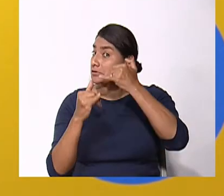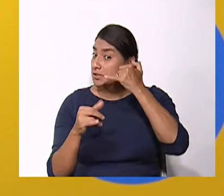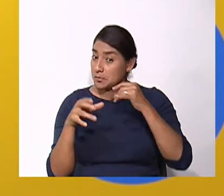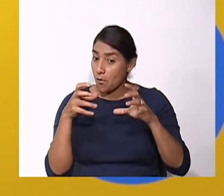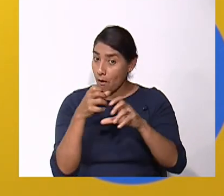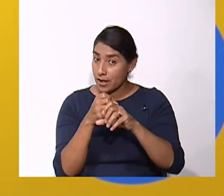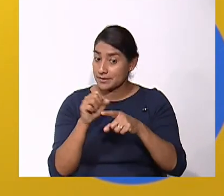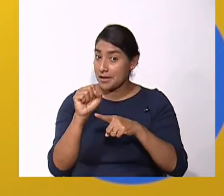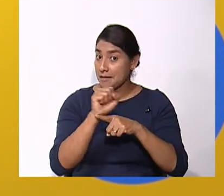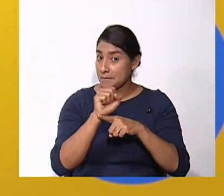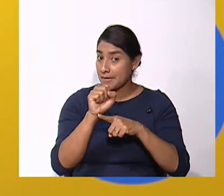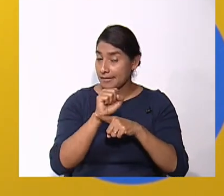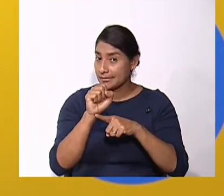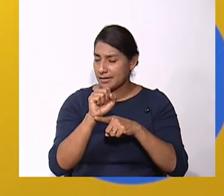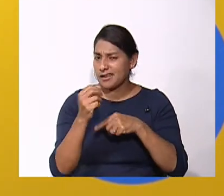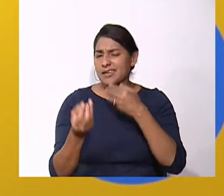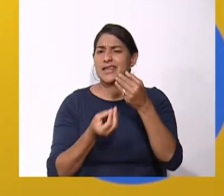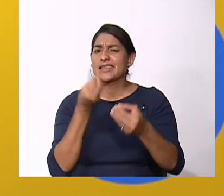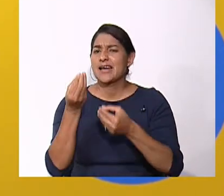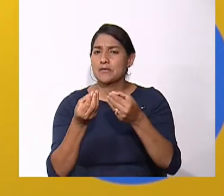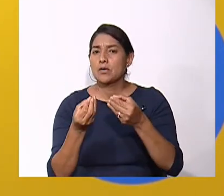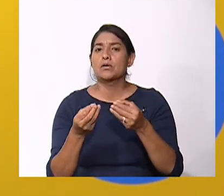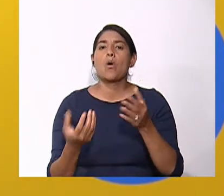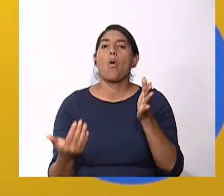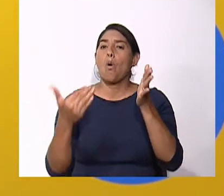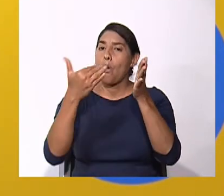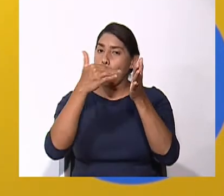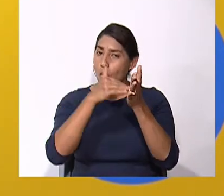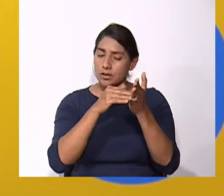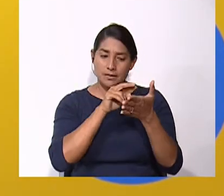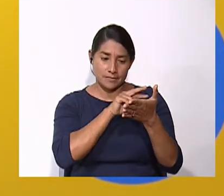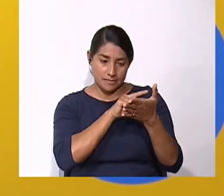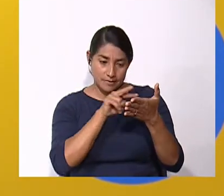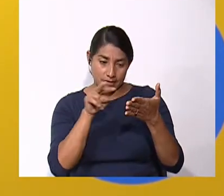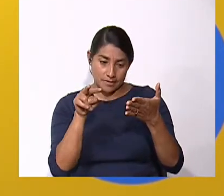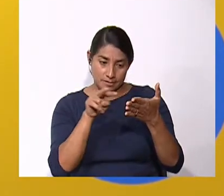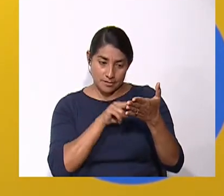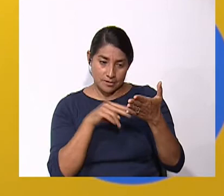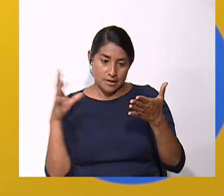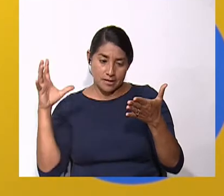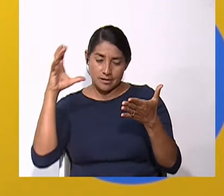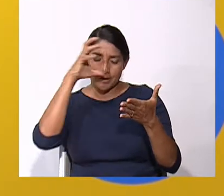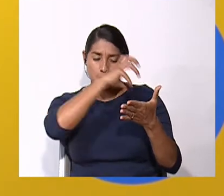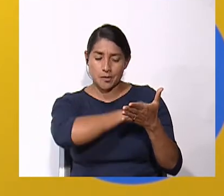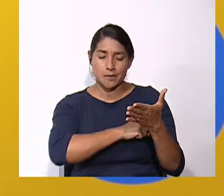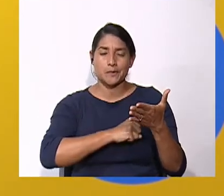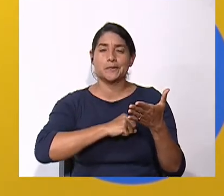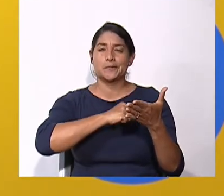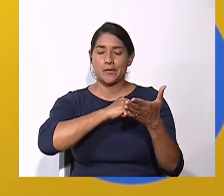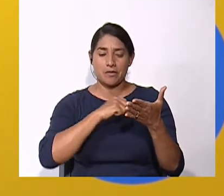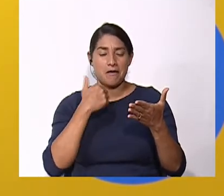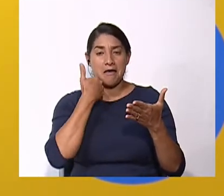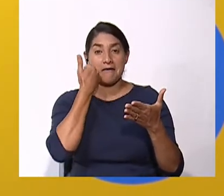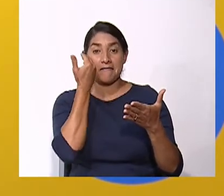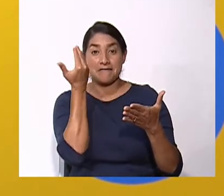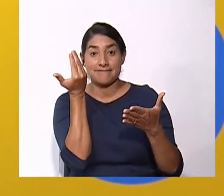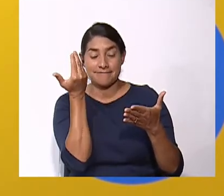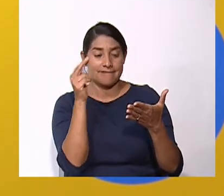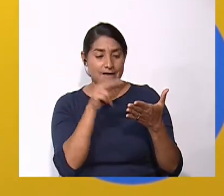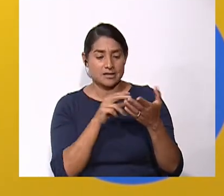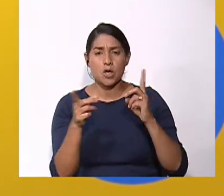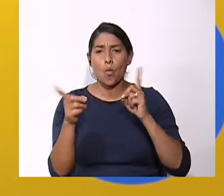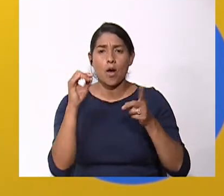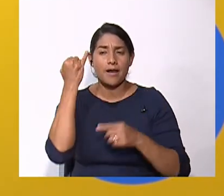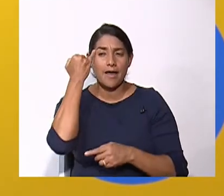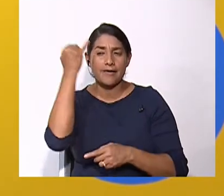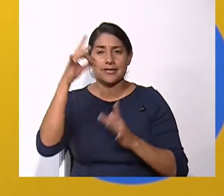ese ejercicio, vamos a leerlas y ahí nos vamos a dar cuenta fácilmente de cuál es la